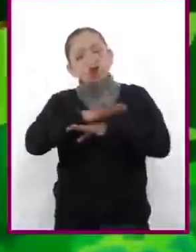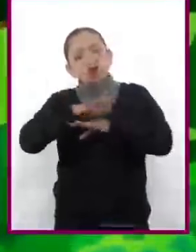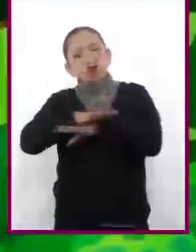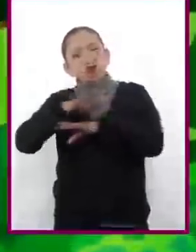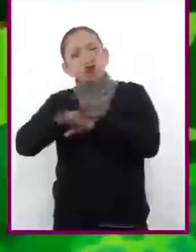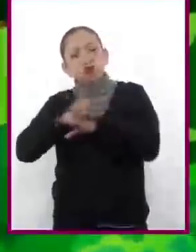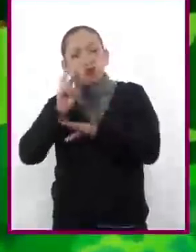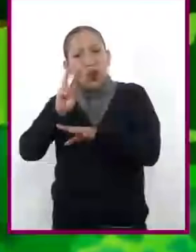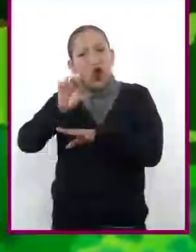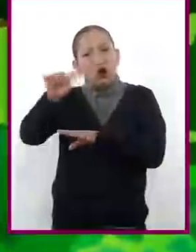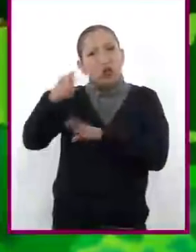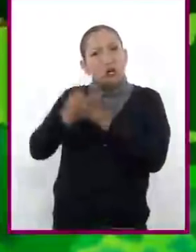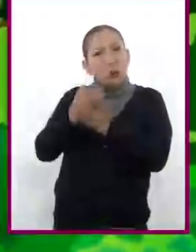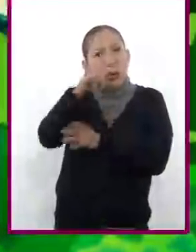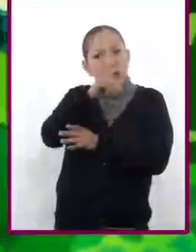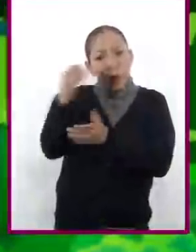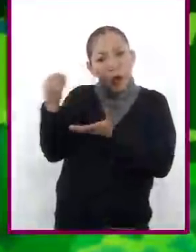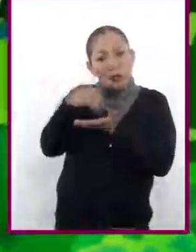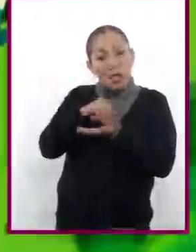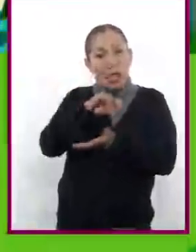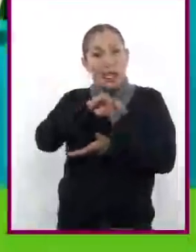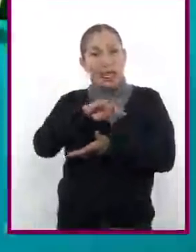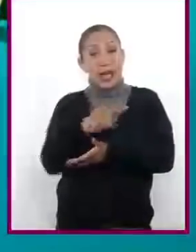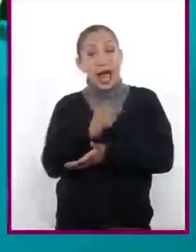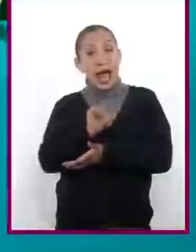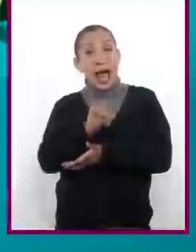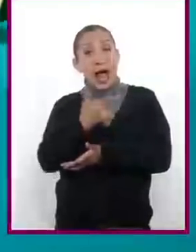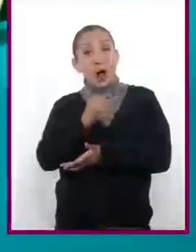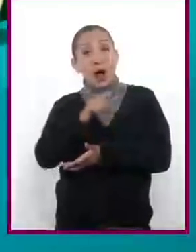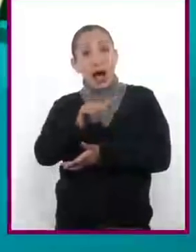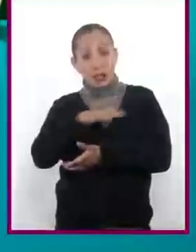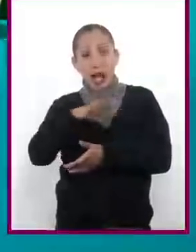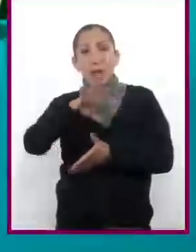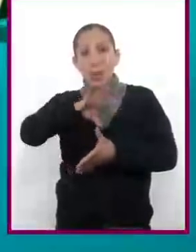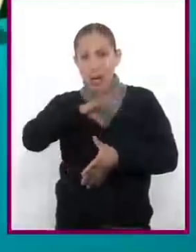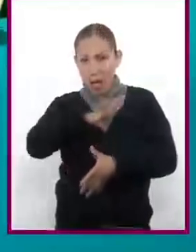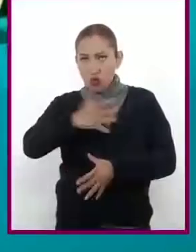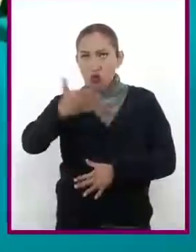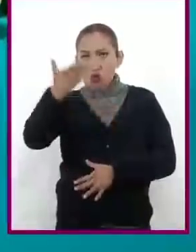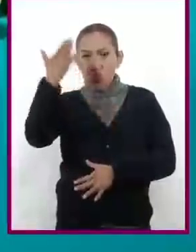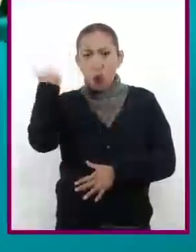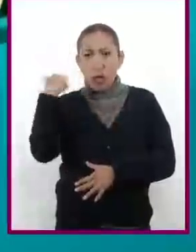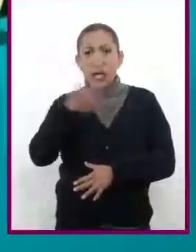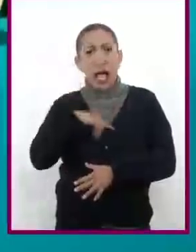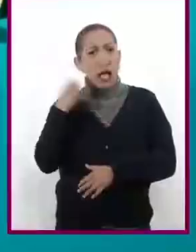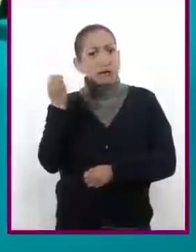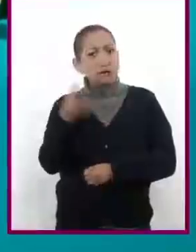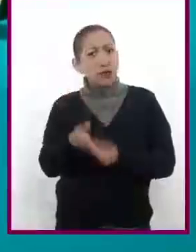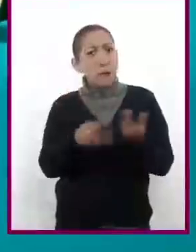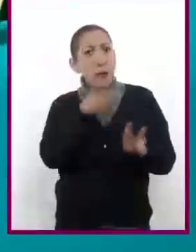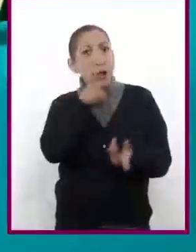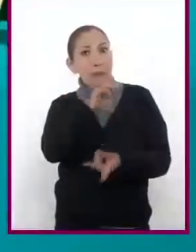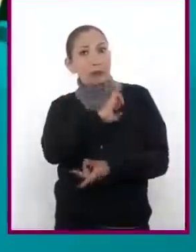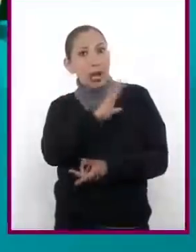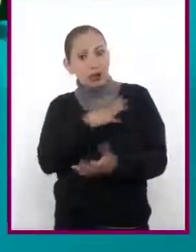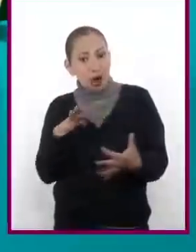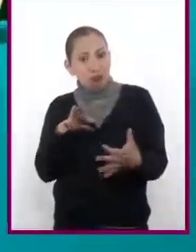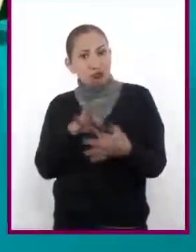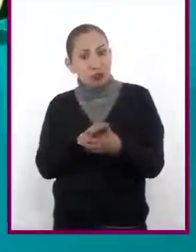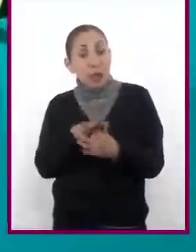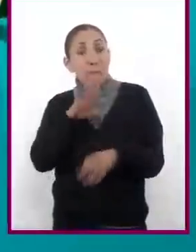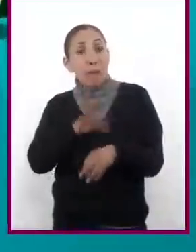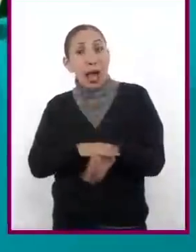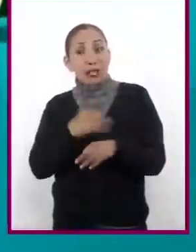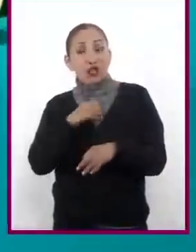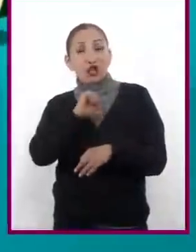de su contacto con otros. El náhuatl es originario del continente americano y aportó diversas palabras al español,